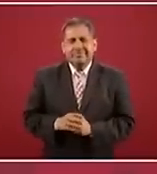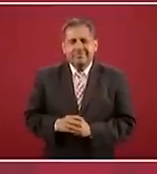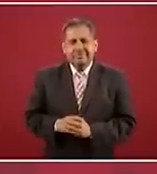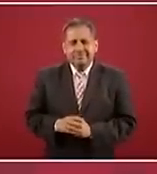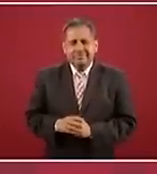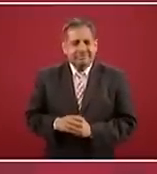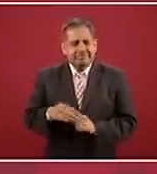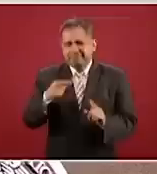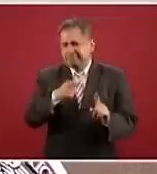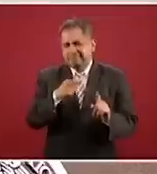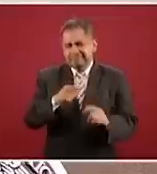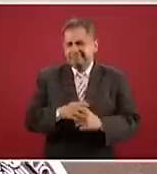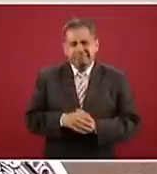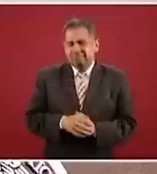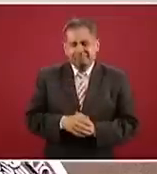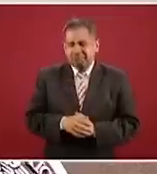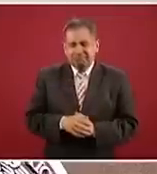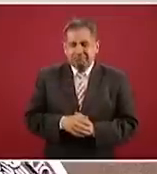va